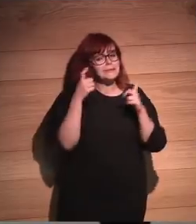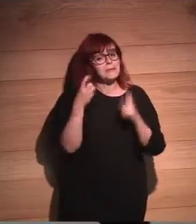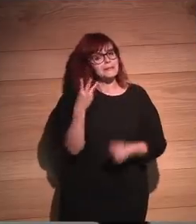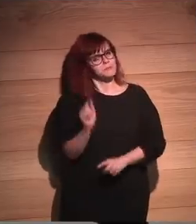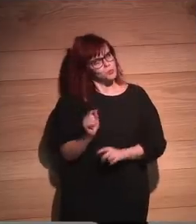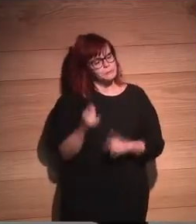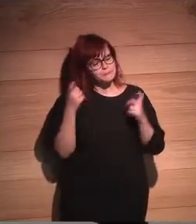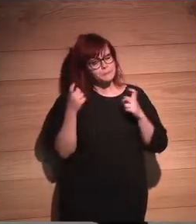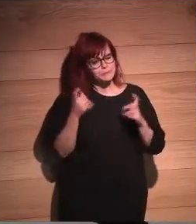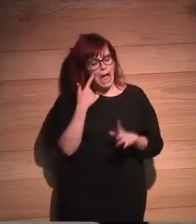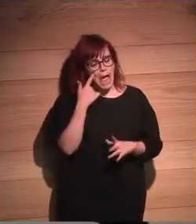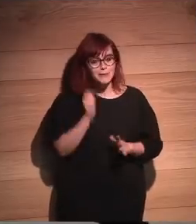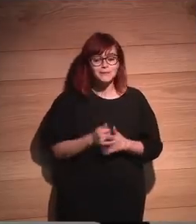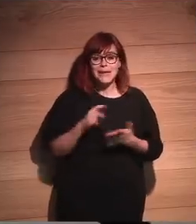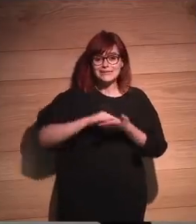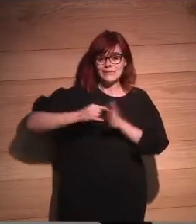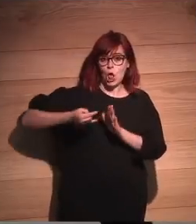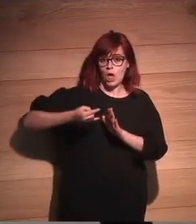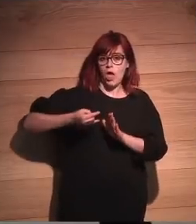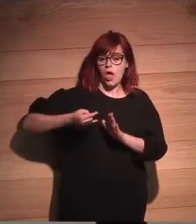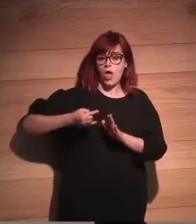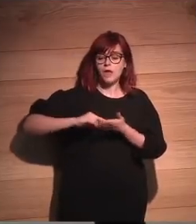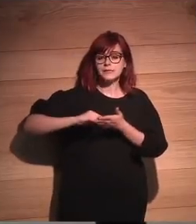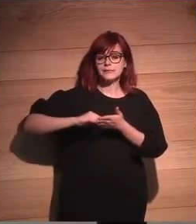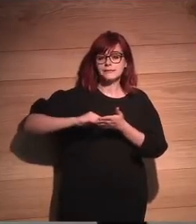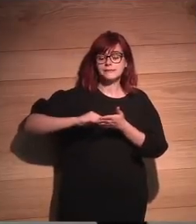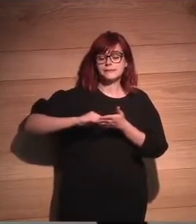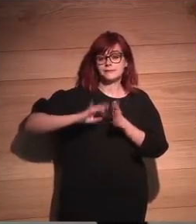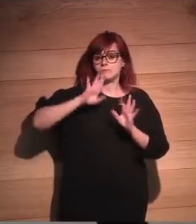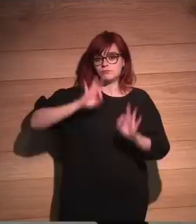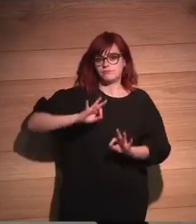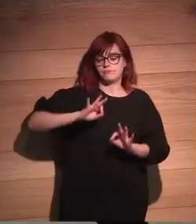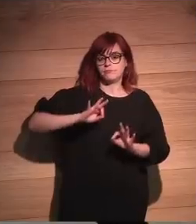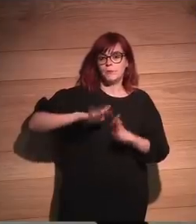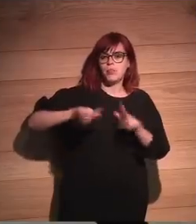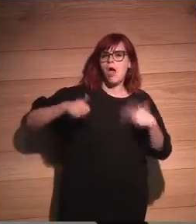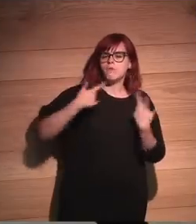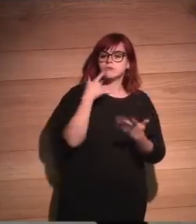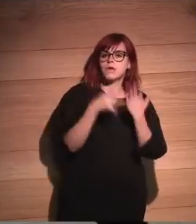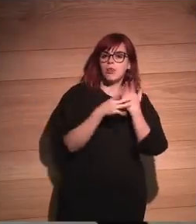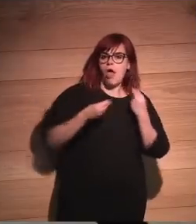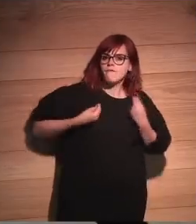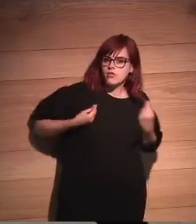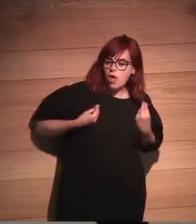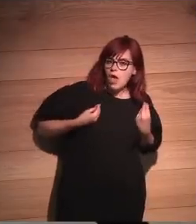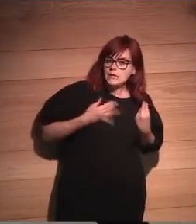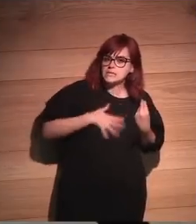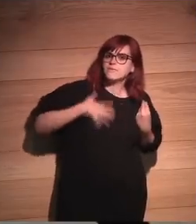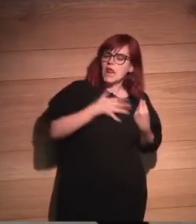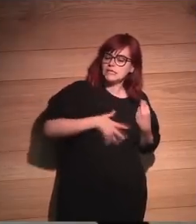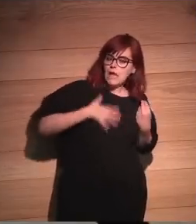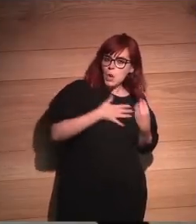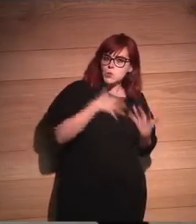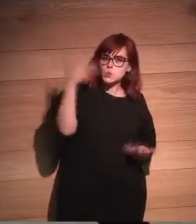3. La tecnología nos da una calidad de vida y un estado del